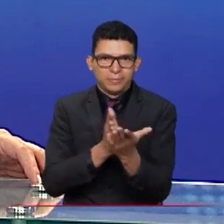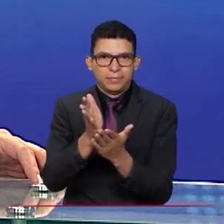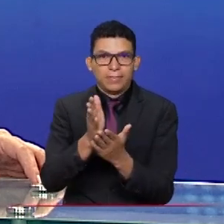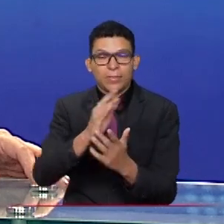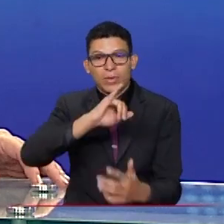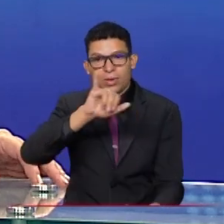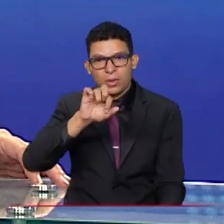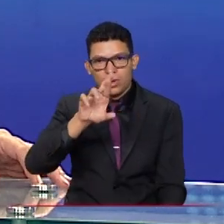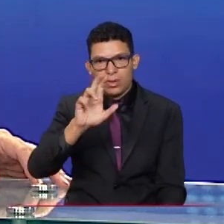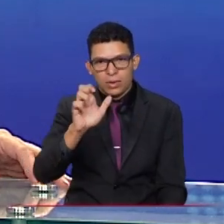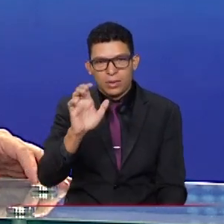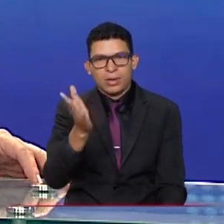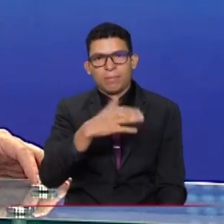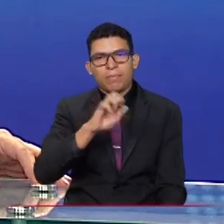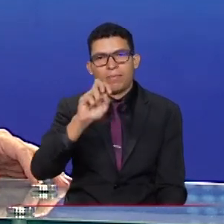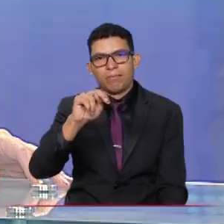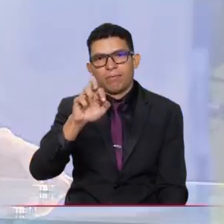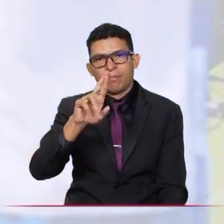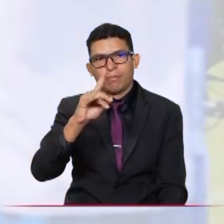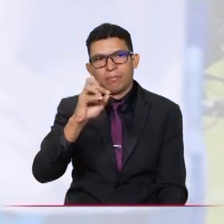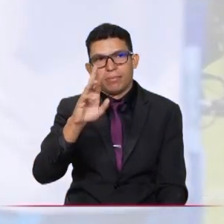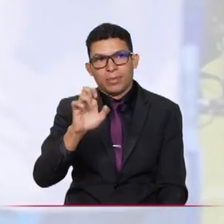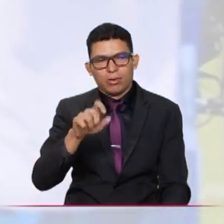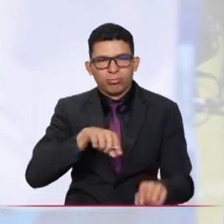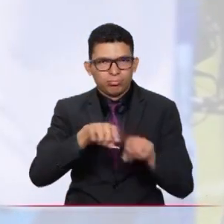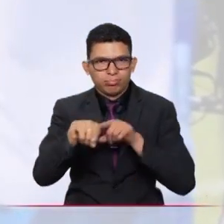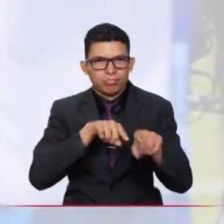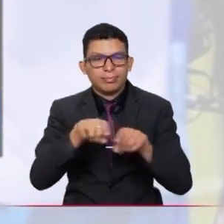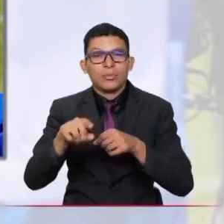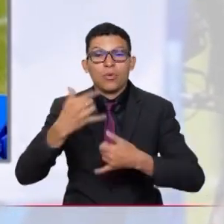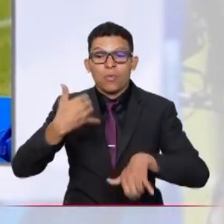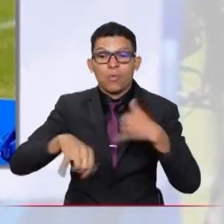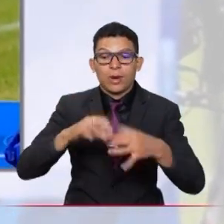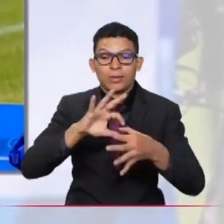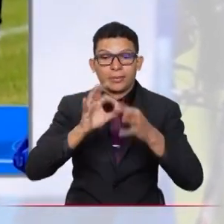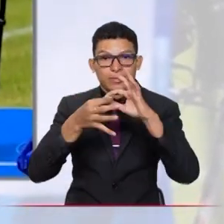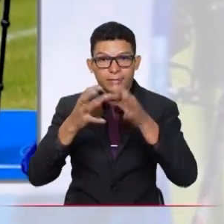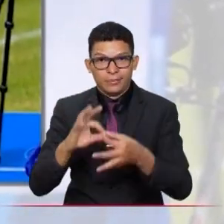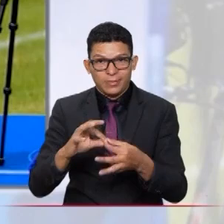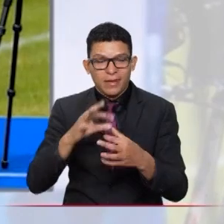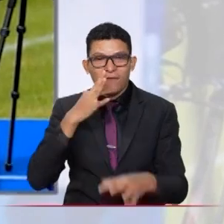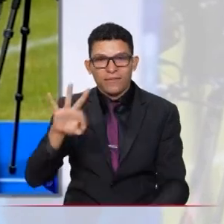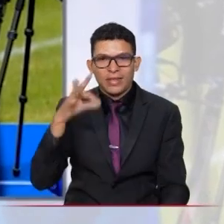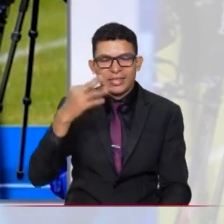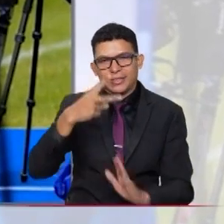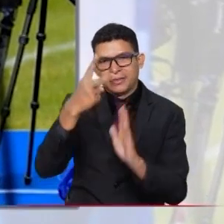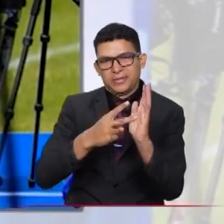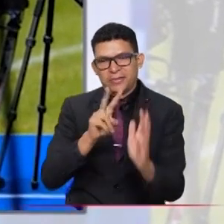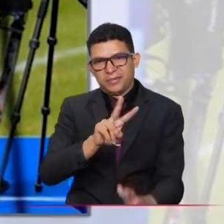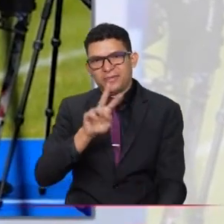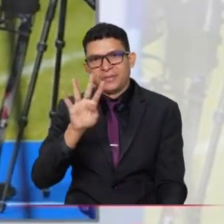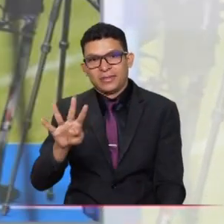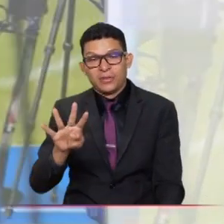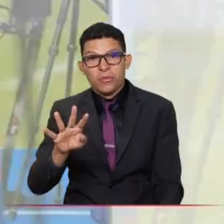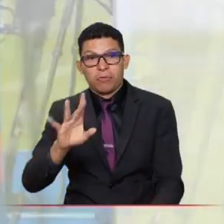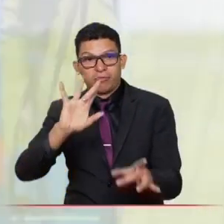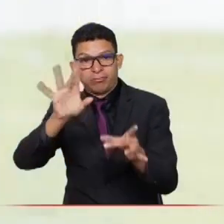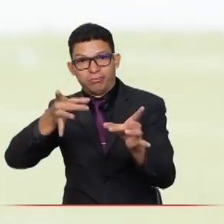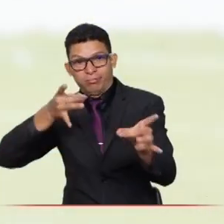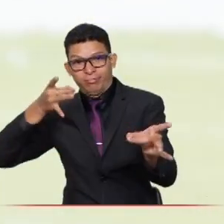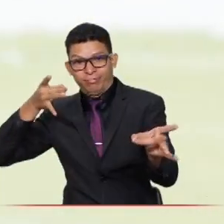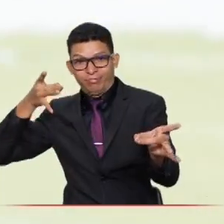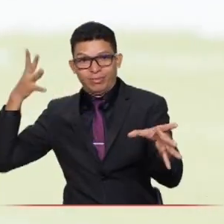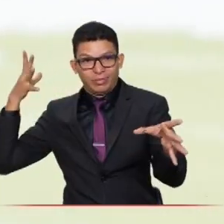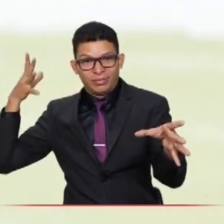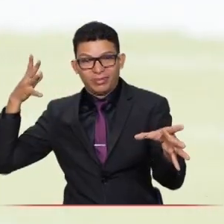Jorge Enríquez, el primer vallecaucano en competir en los Juegos Olímpicos de París 2024 en tiro con arco, tuvo un notable debut